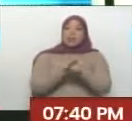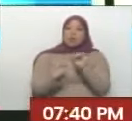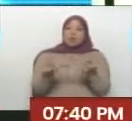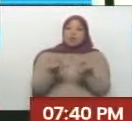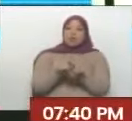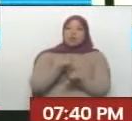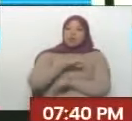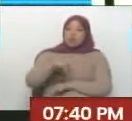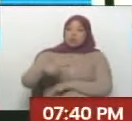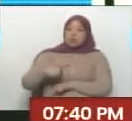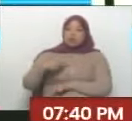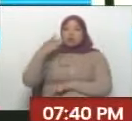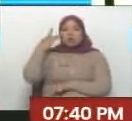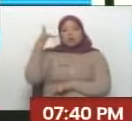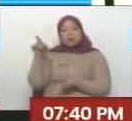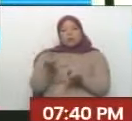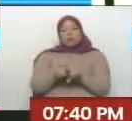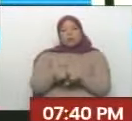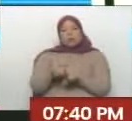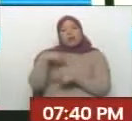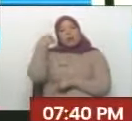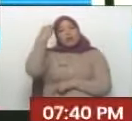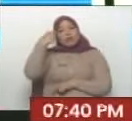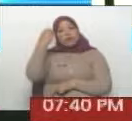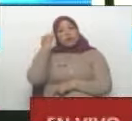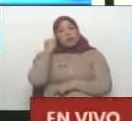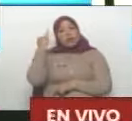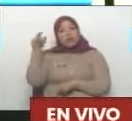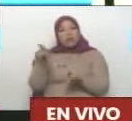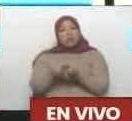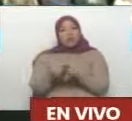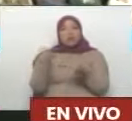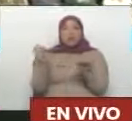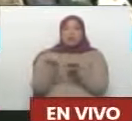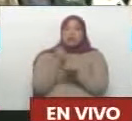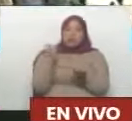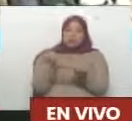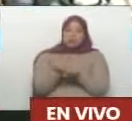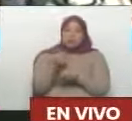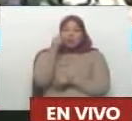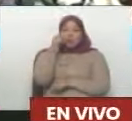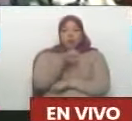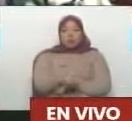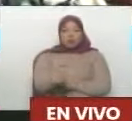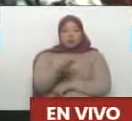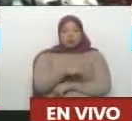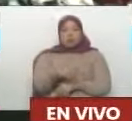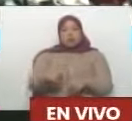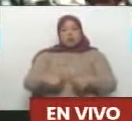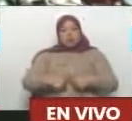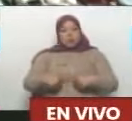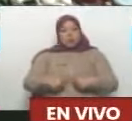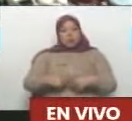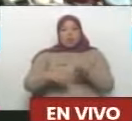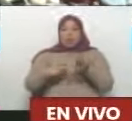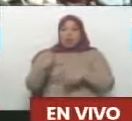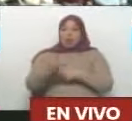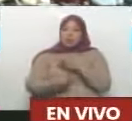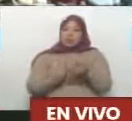de nuestra creatividad, de nuestra mente, de nuestras ideas, de nuestro trabajo, de nuestra fuerza, de nuestra capacidad de